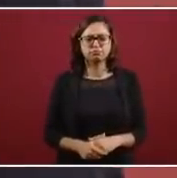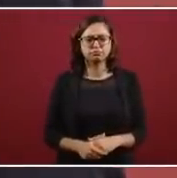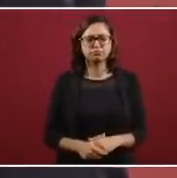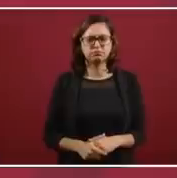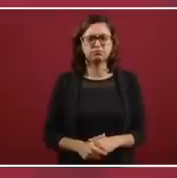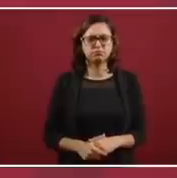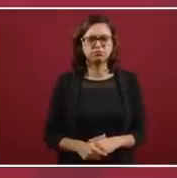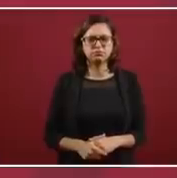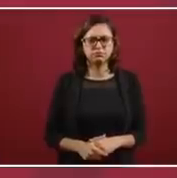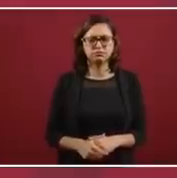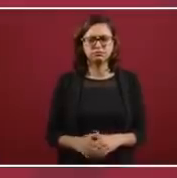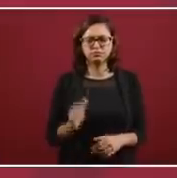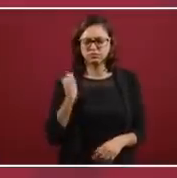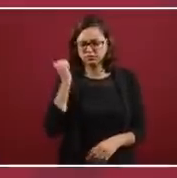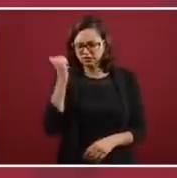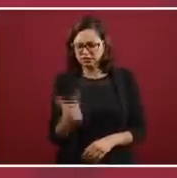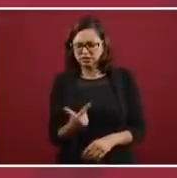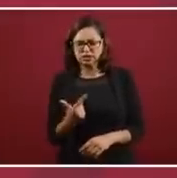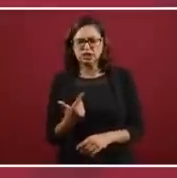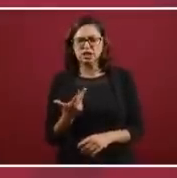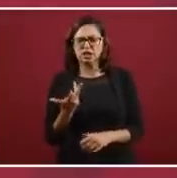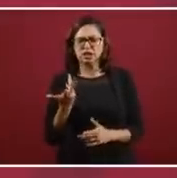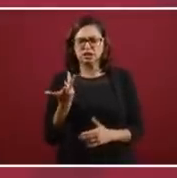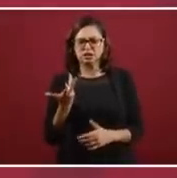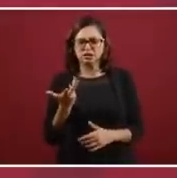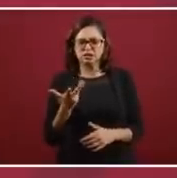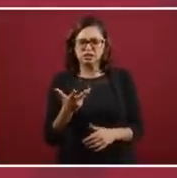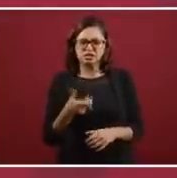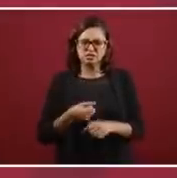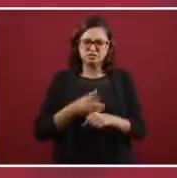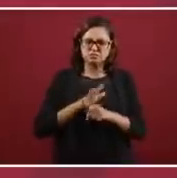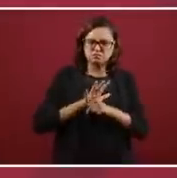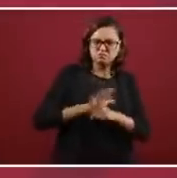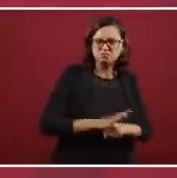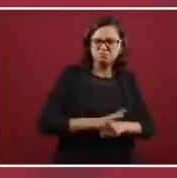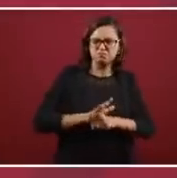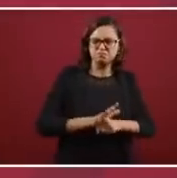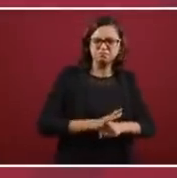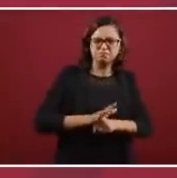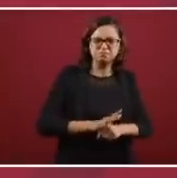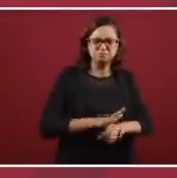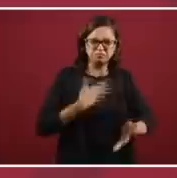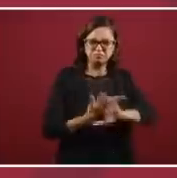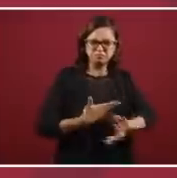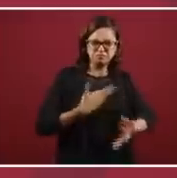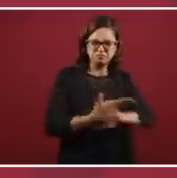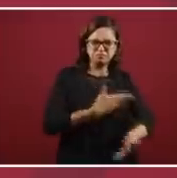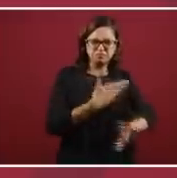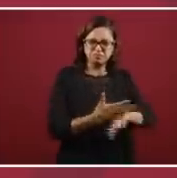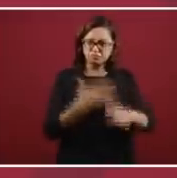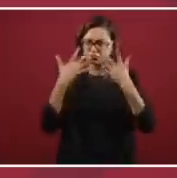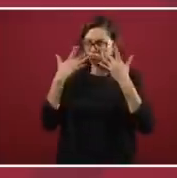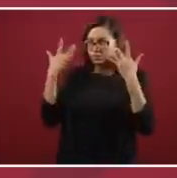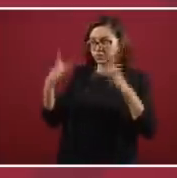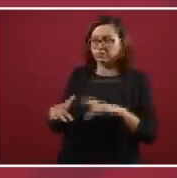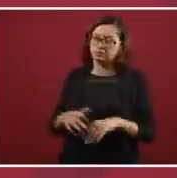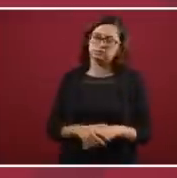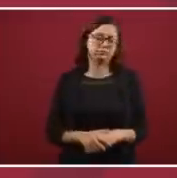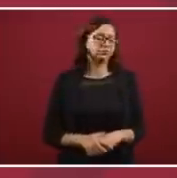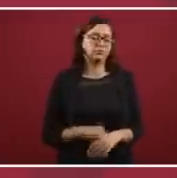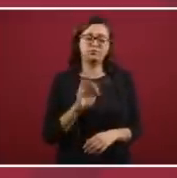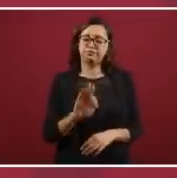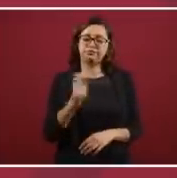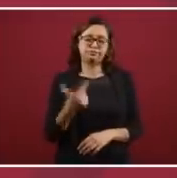se le acosara para que renunciara. Es una investigación que tiene la Fiscalía